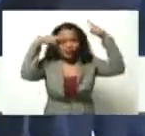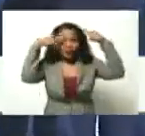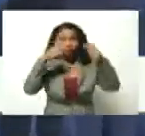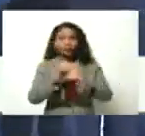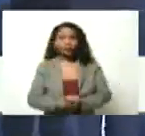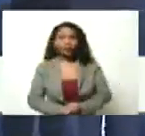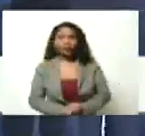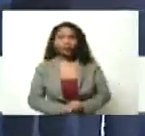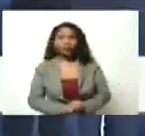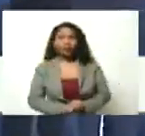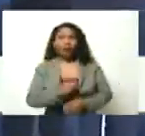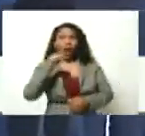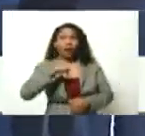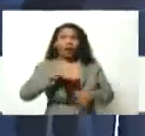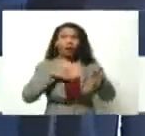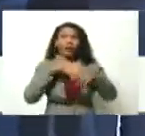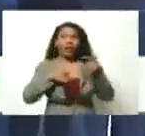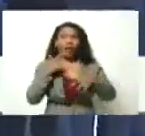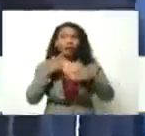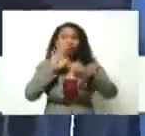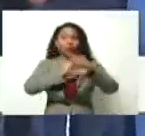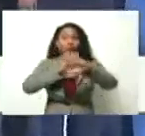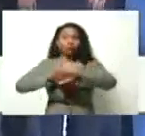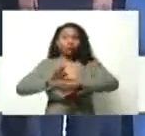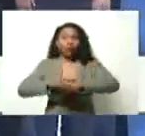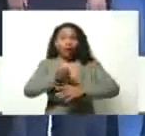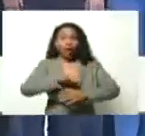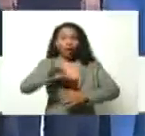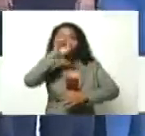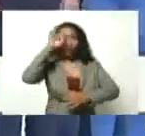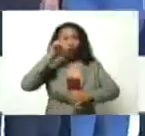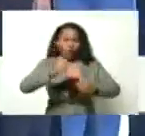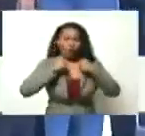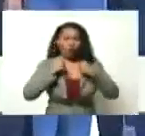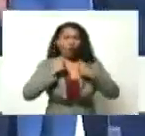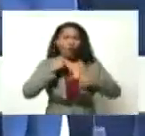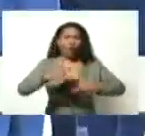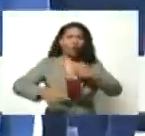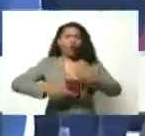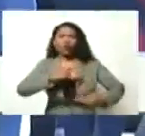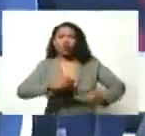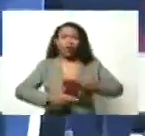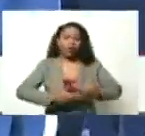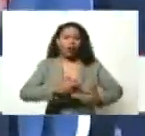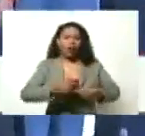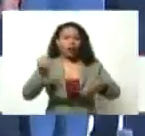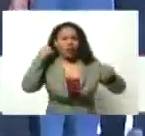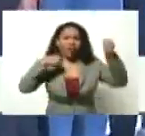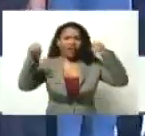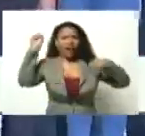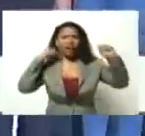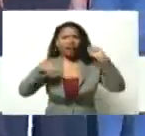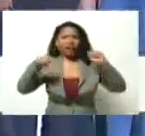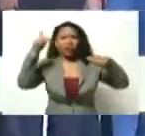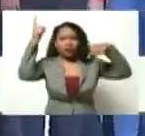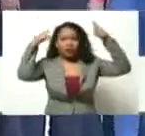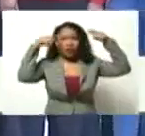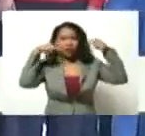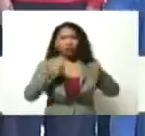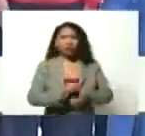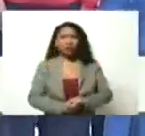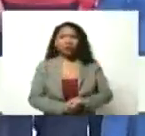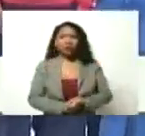En este acto invocamos al Espíritu indomable revolucionario Rebelde de Hugo Chávez